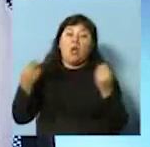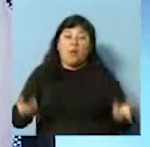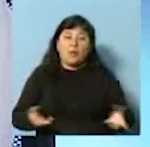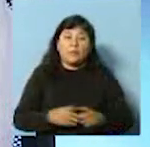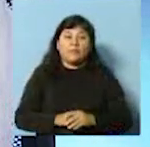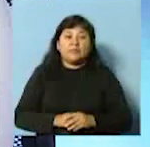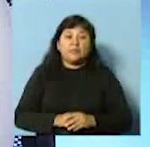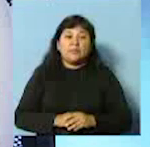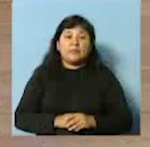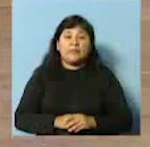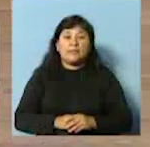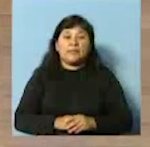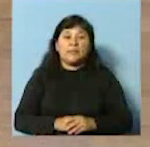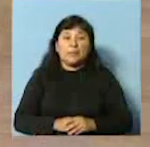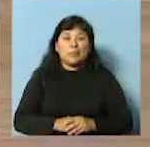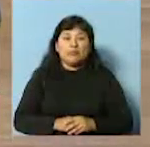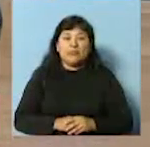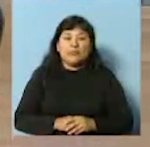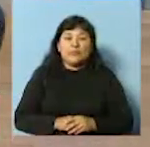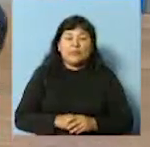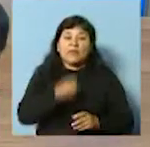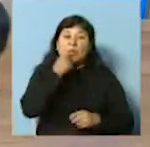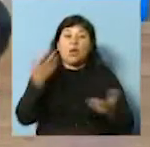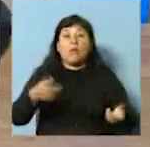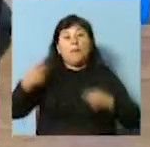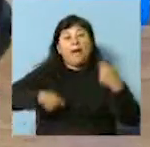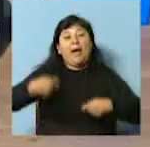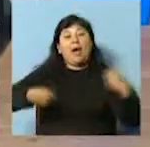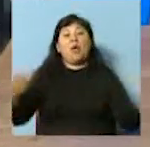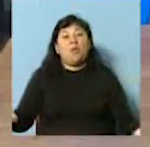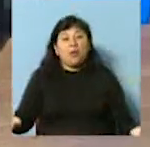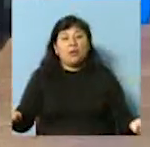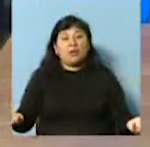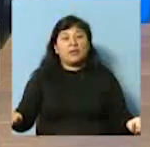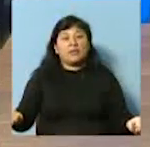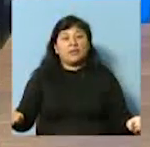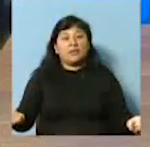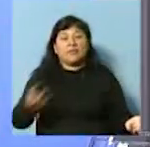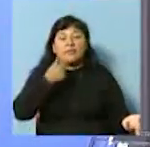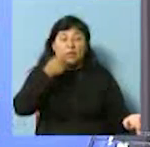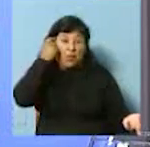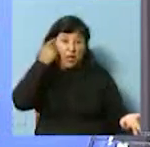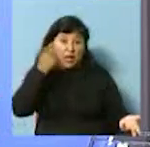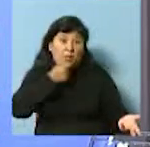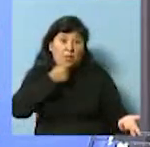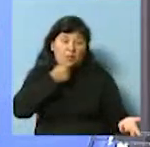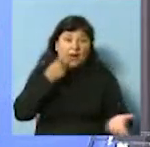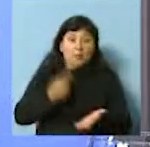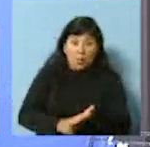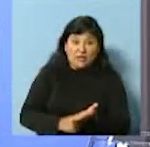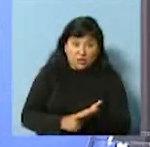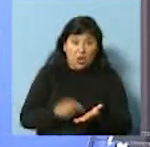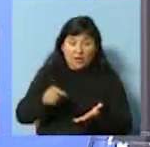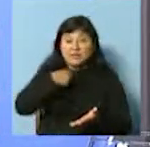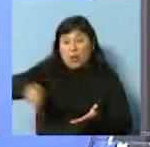ningún trabajo aunque se pagaría nosotros creemos que hay que cobrar un impuestos progresivos a las grandes fortunas pues en todo este periodo se ha